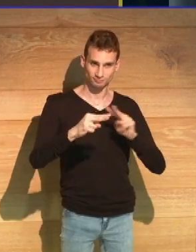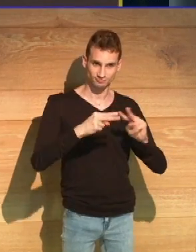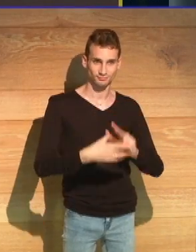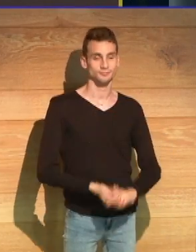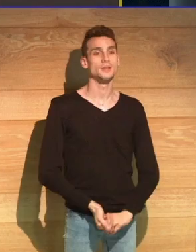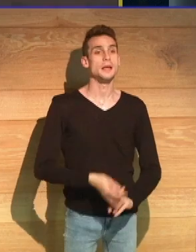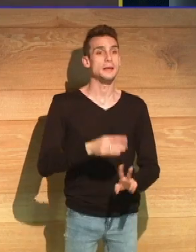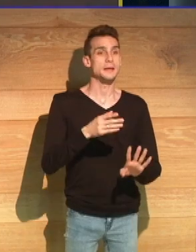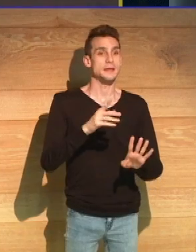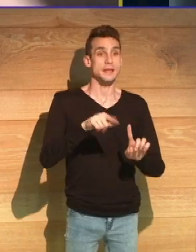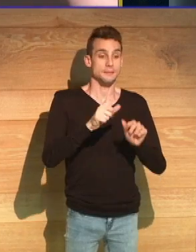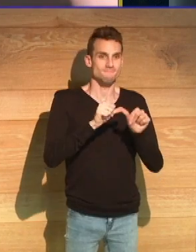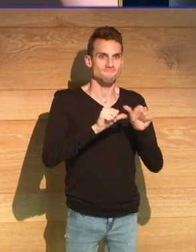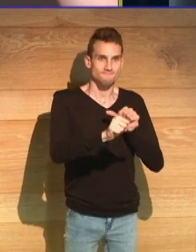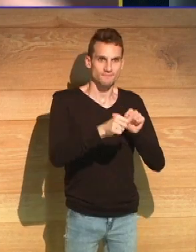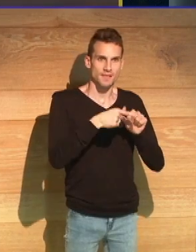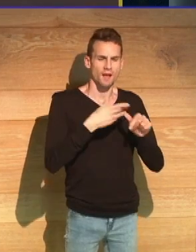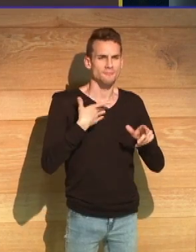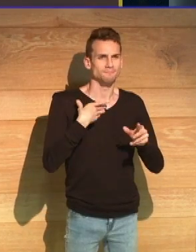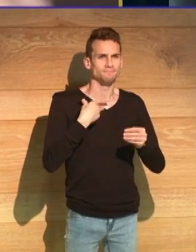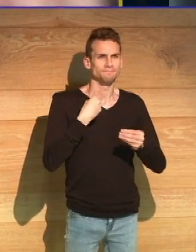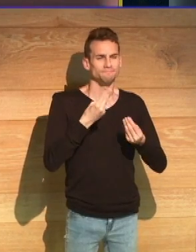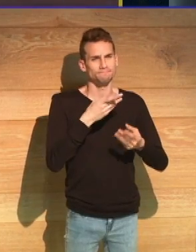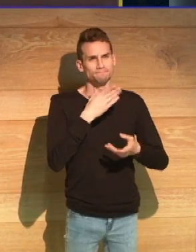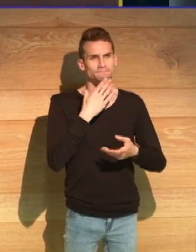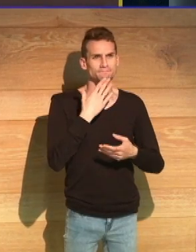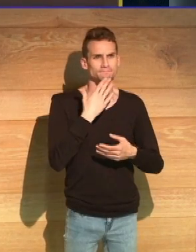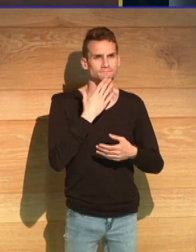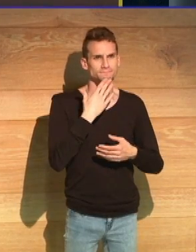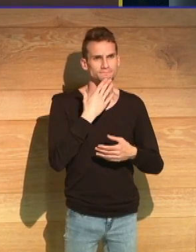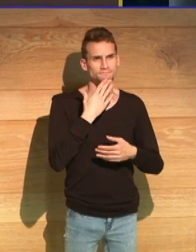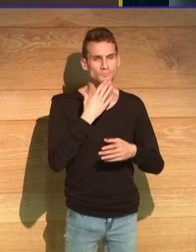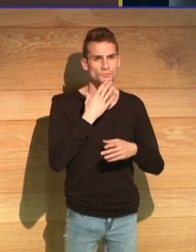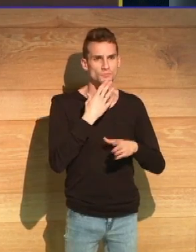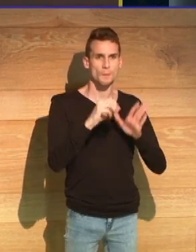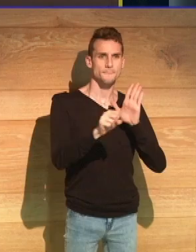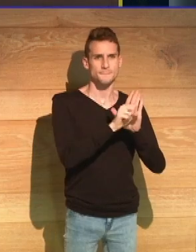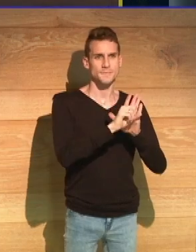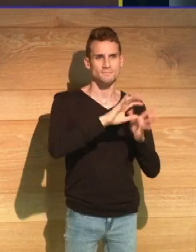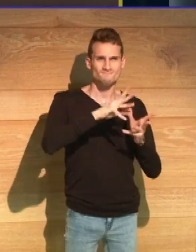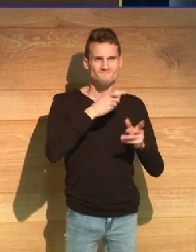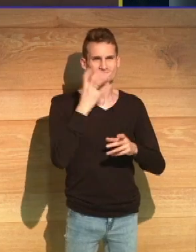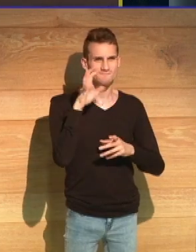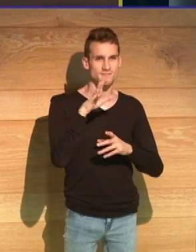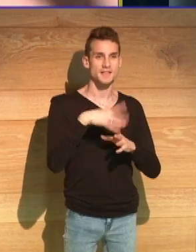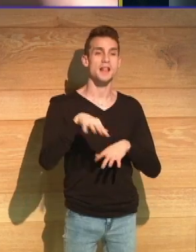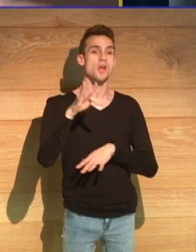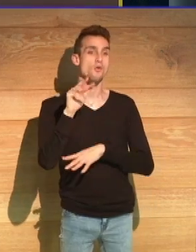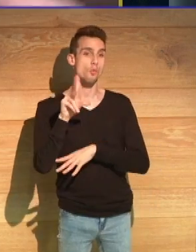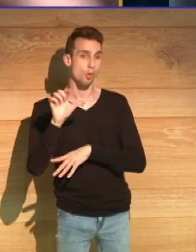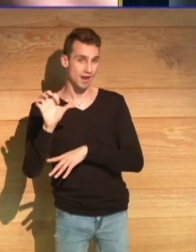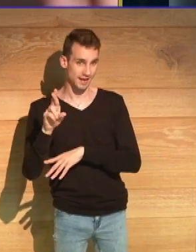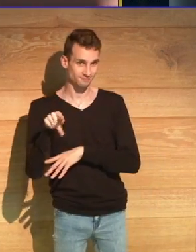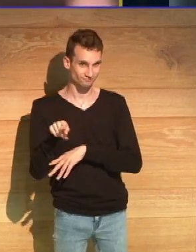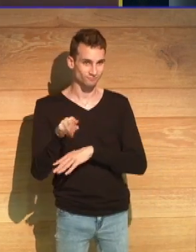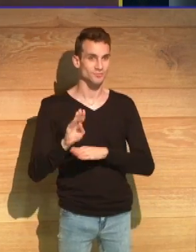este momento, mira el papel, dice, eso es como el domo geodésico de Buckminster Fuller. Y yo